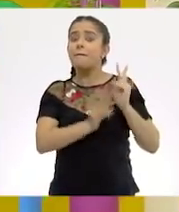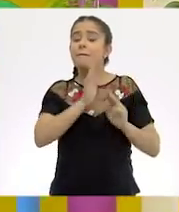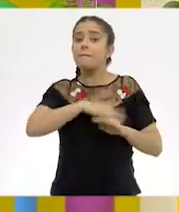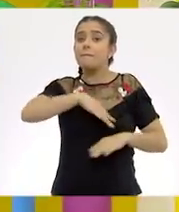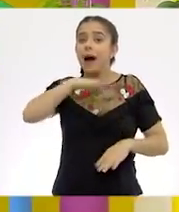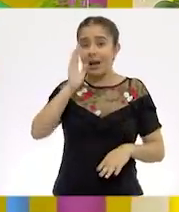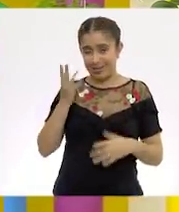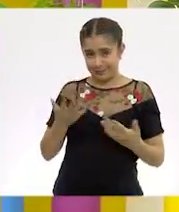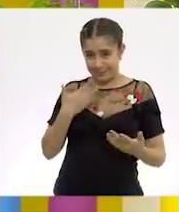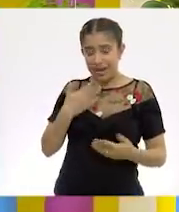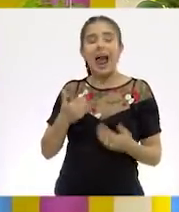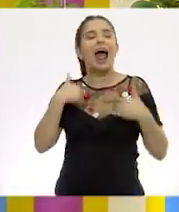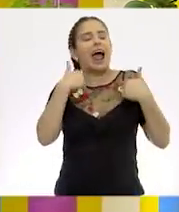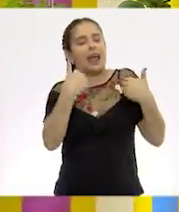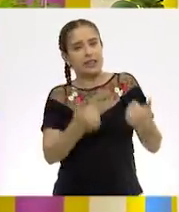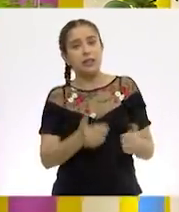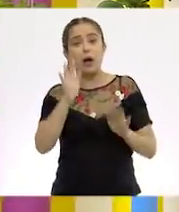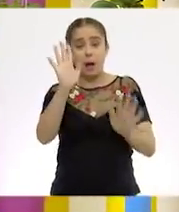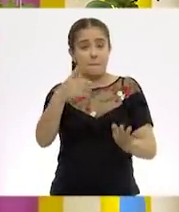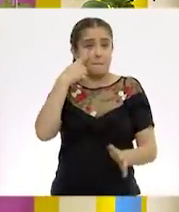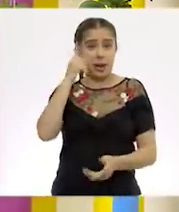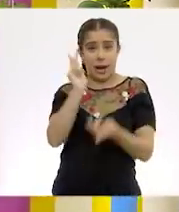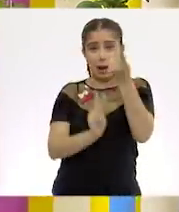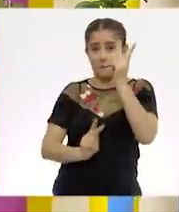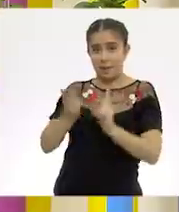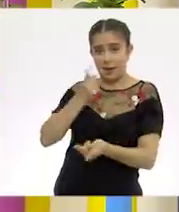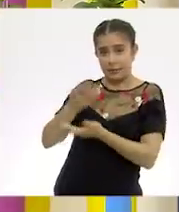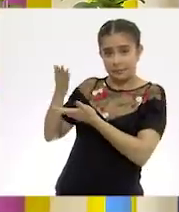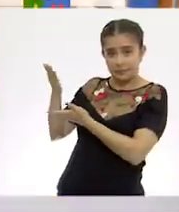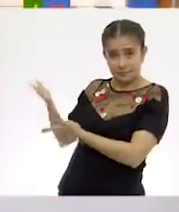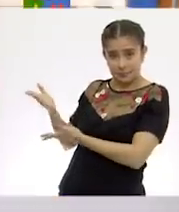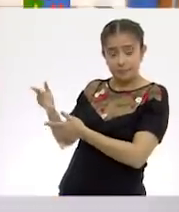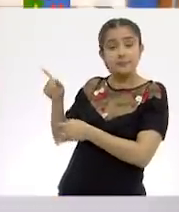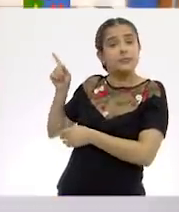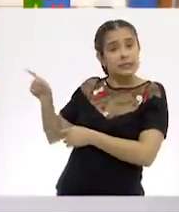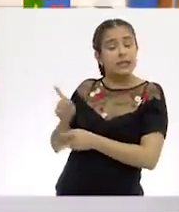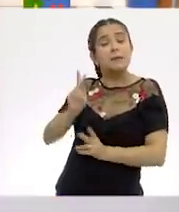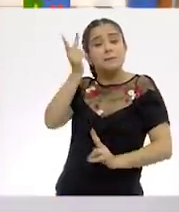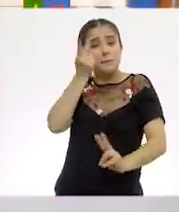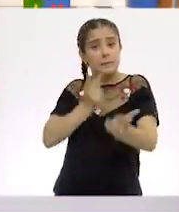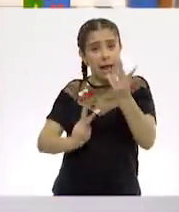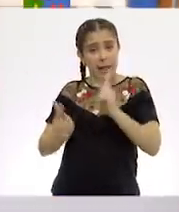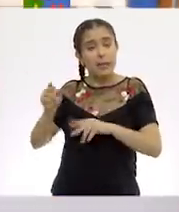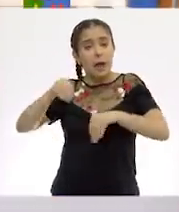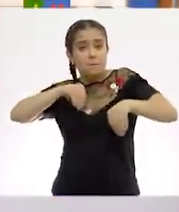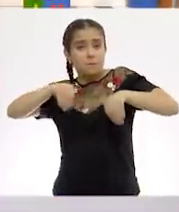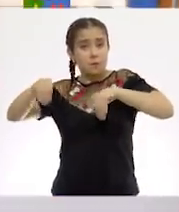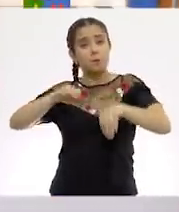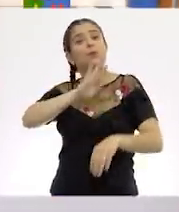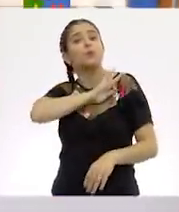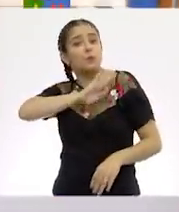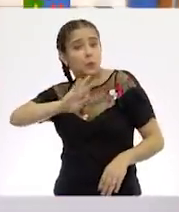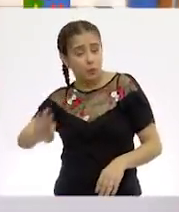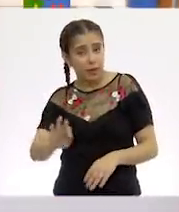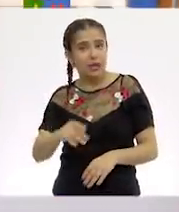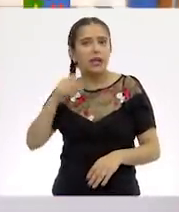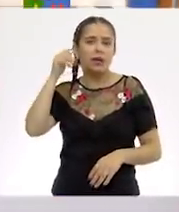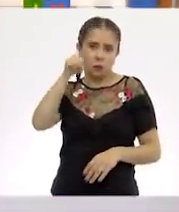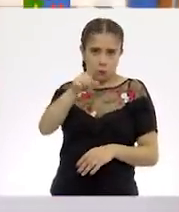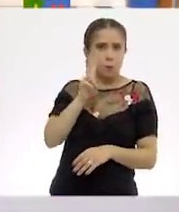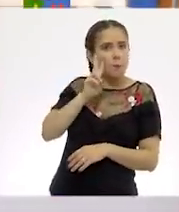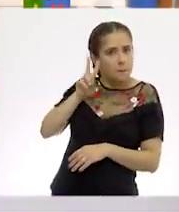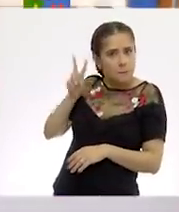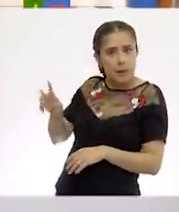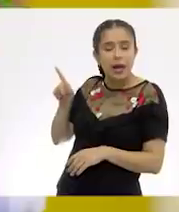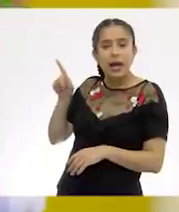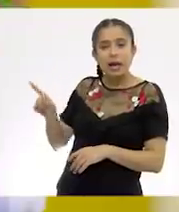planta que yo traigo aquí. Esta planta que yo traigo aquí va a ser un movimiento. Ojalá y la podamos ver en la cámara porque es una planta